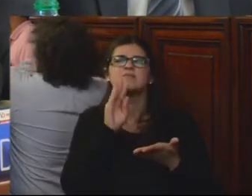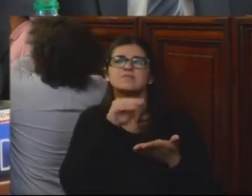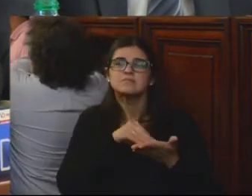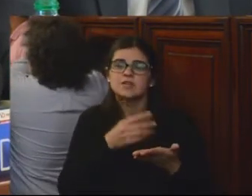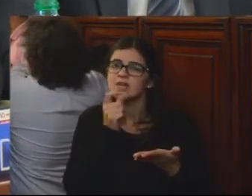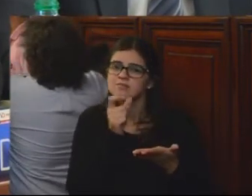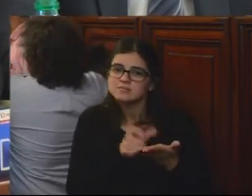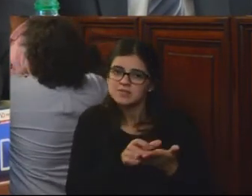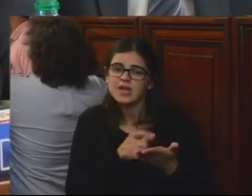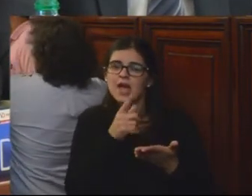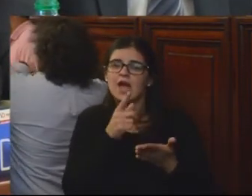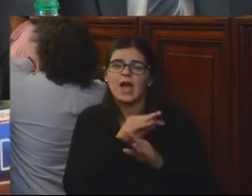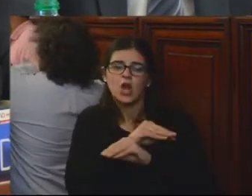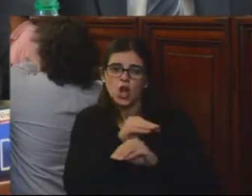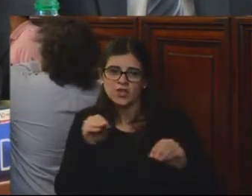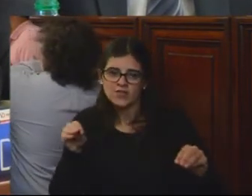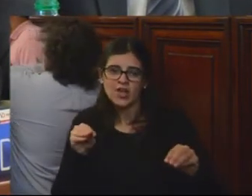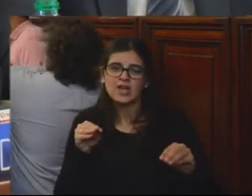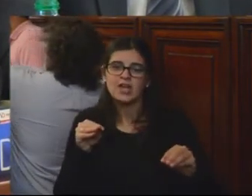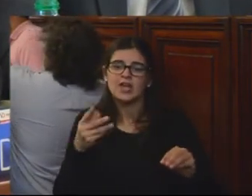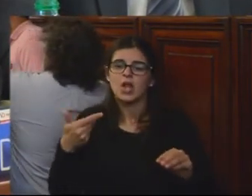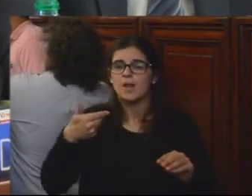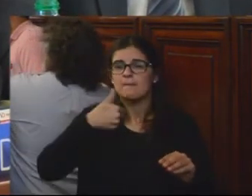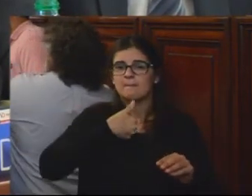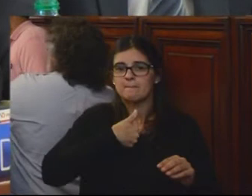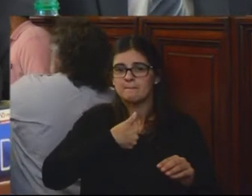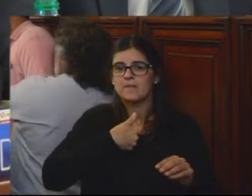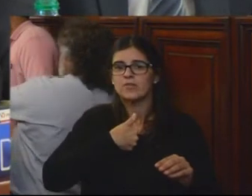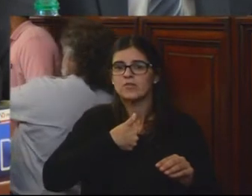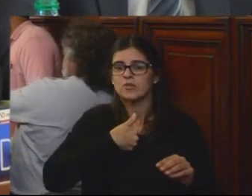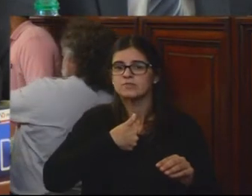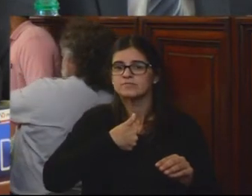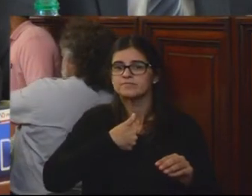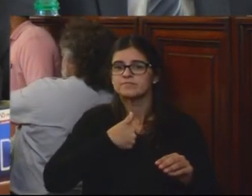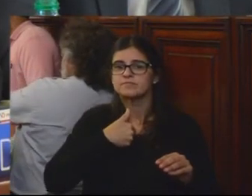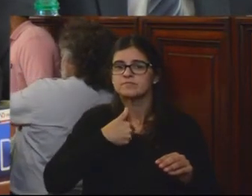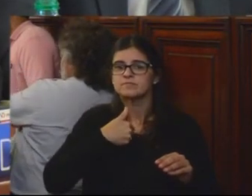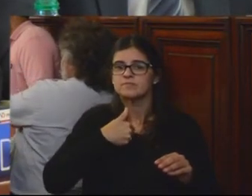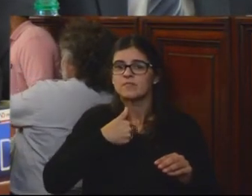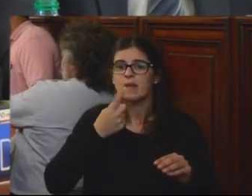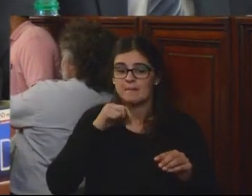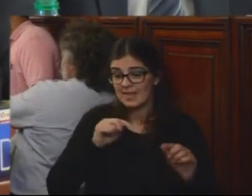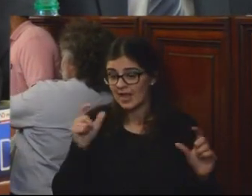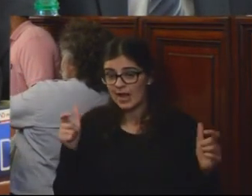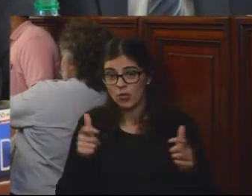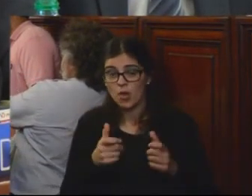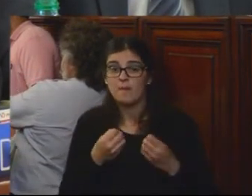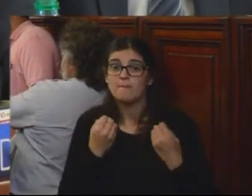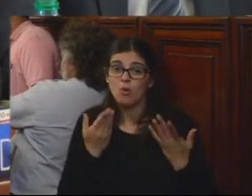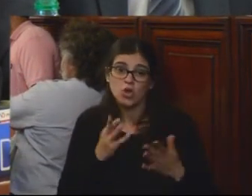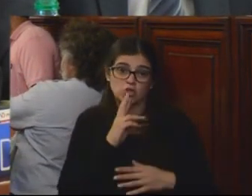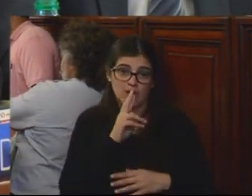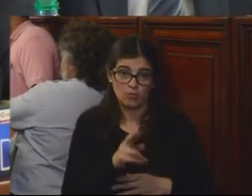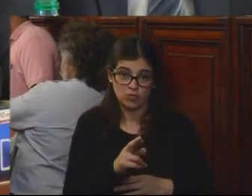enviado en la notificación que nos envió por pedido de los peticionarios para esta reunión y por eso lo contestamos